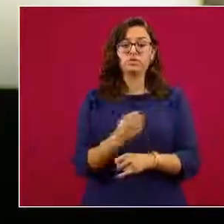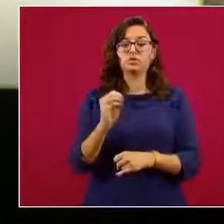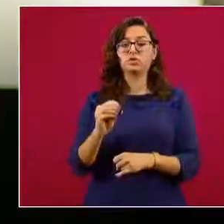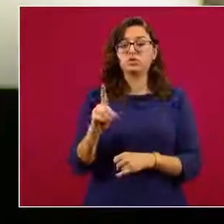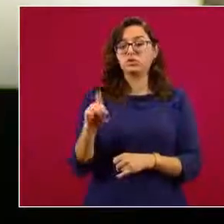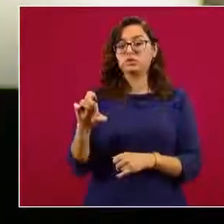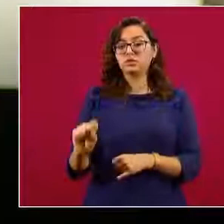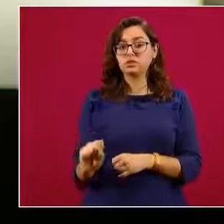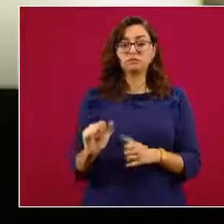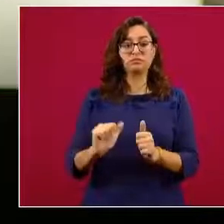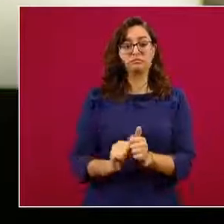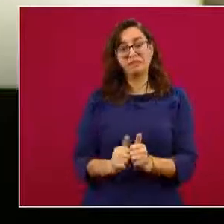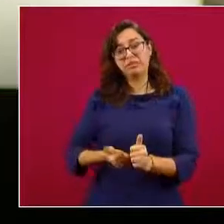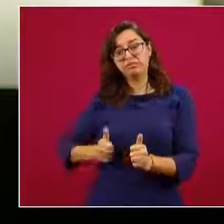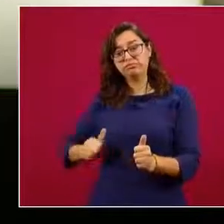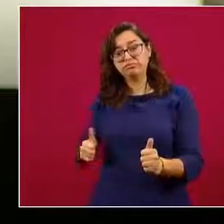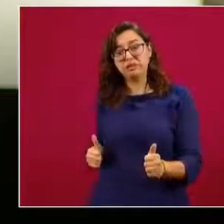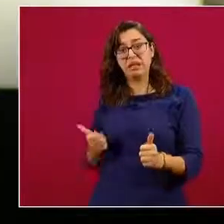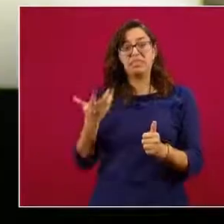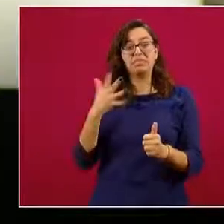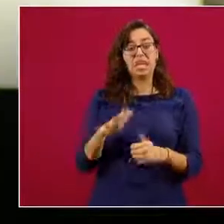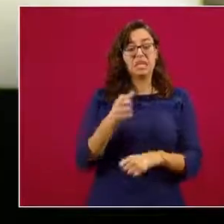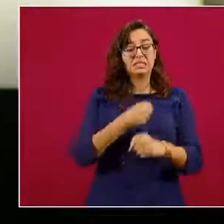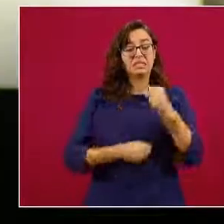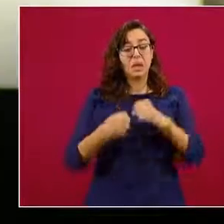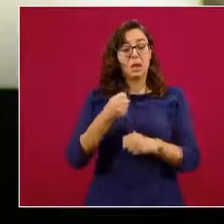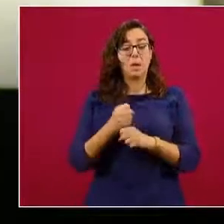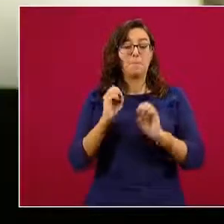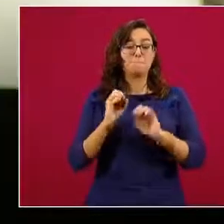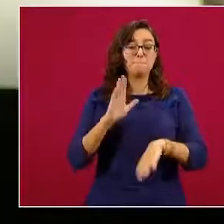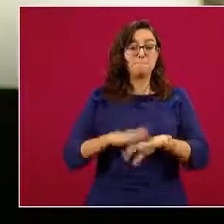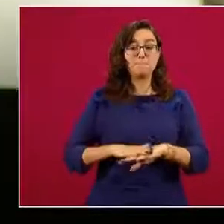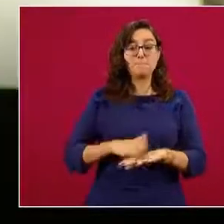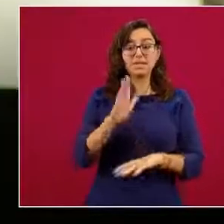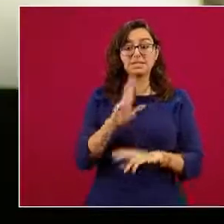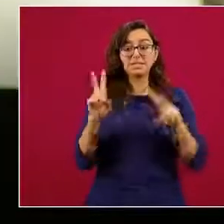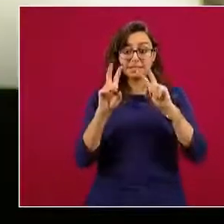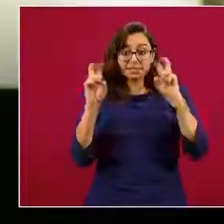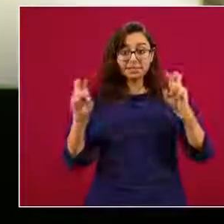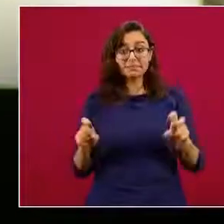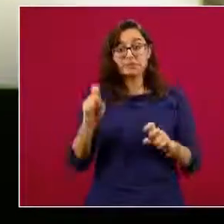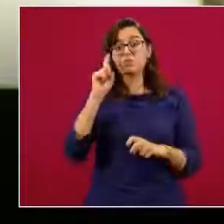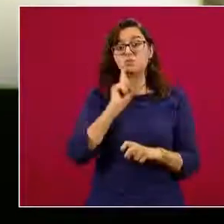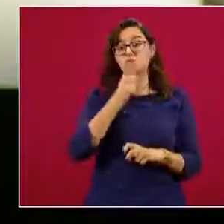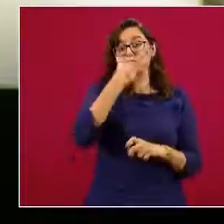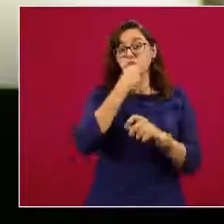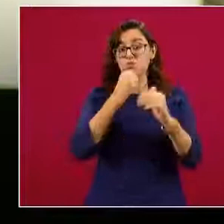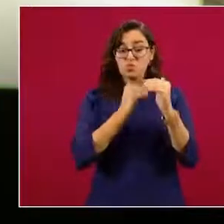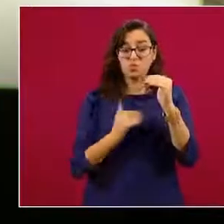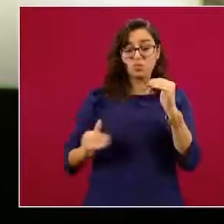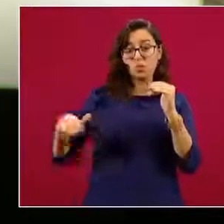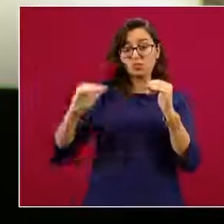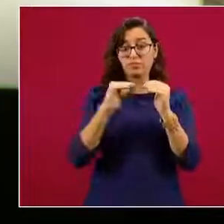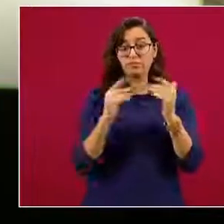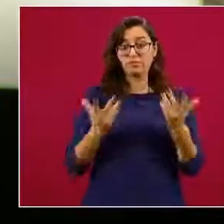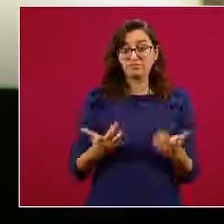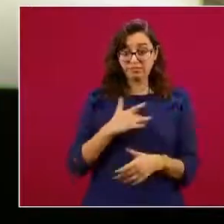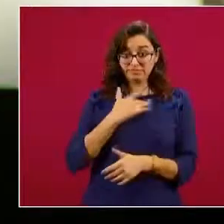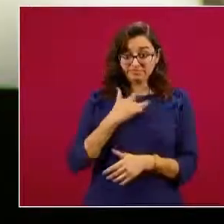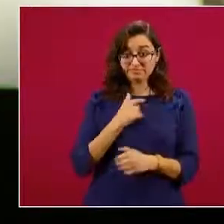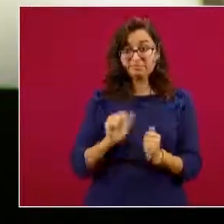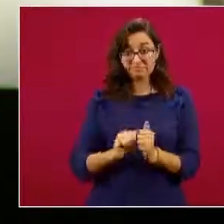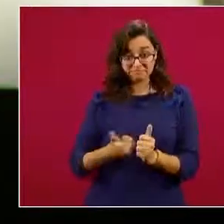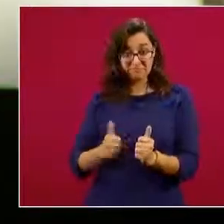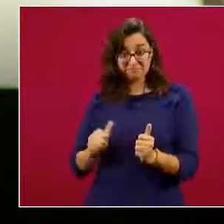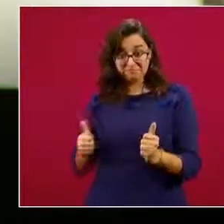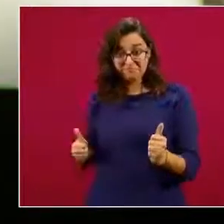han retrasado quizá una década o más en la cuestión del ODS de equidad de género. ¿Usted cómo nota? Sí se tuvo un